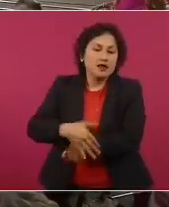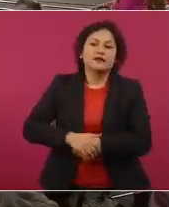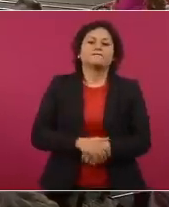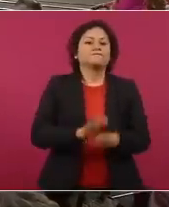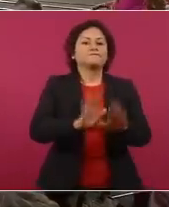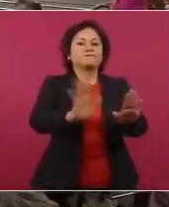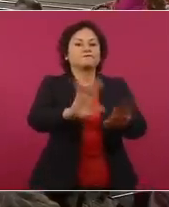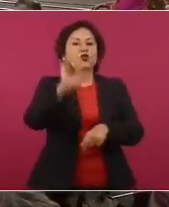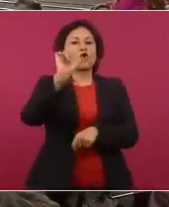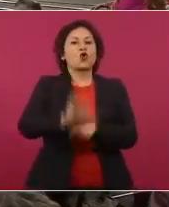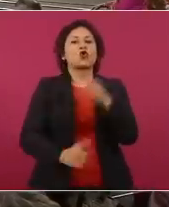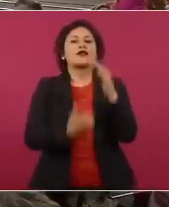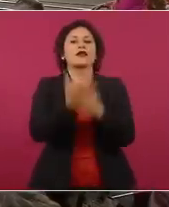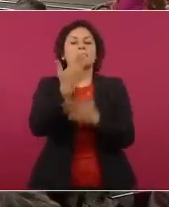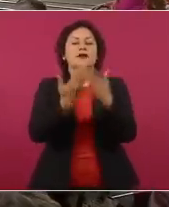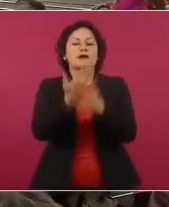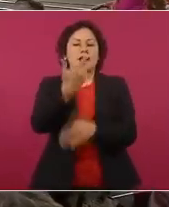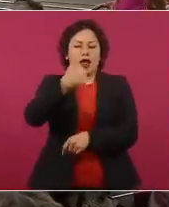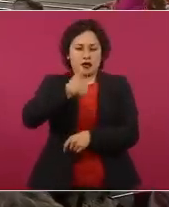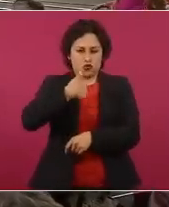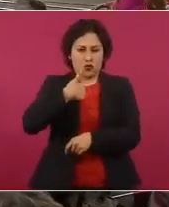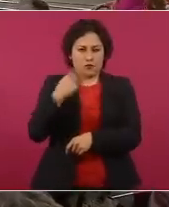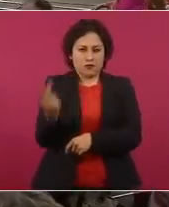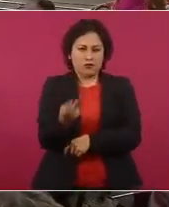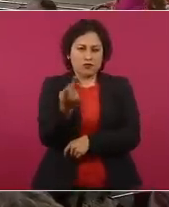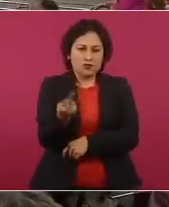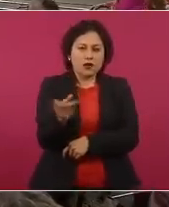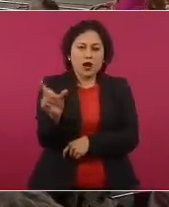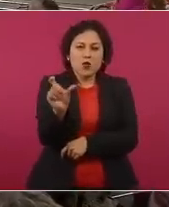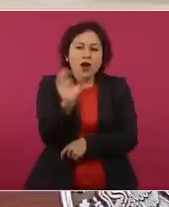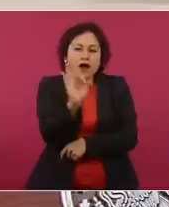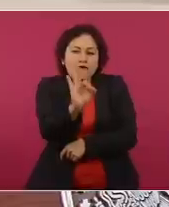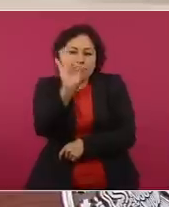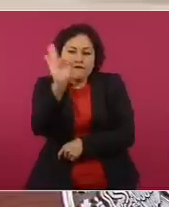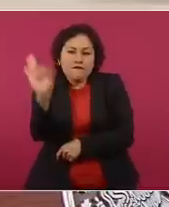¿cuándo entra esta señora a trabajar ahí? ¿Y cuándo fue